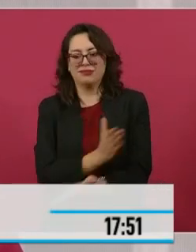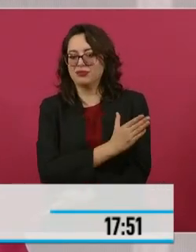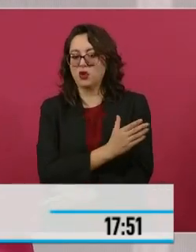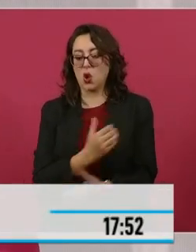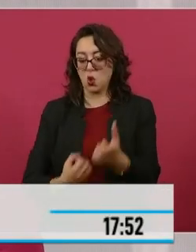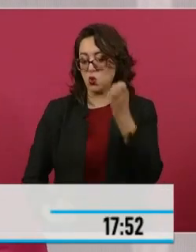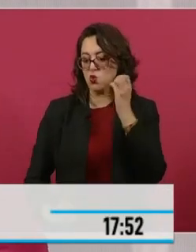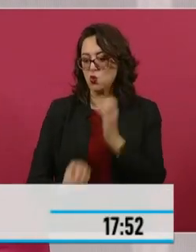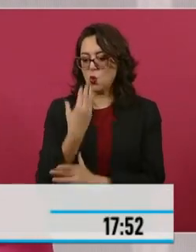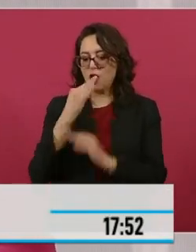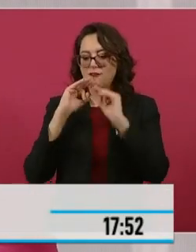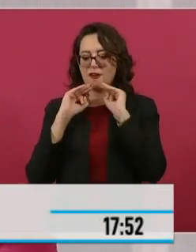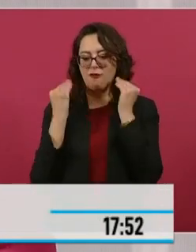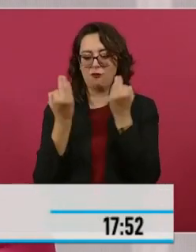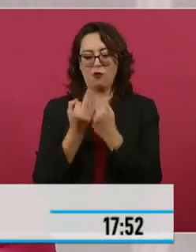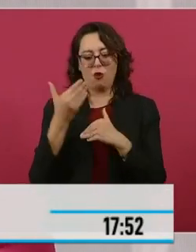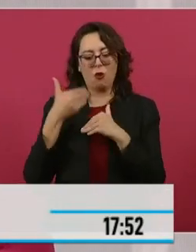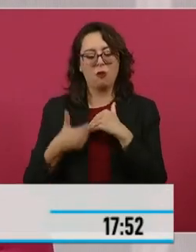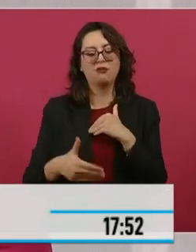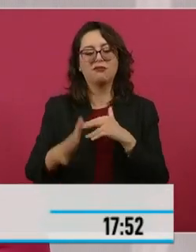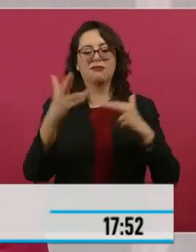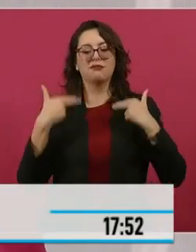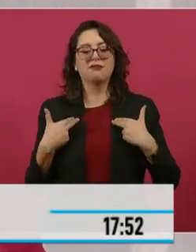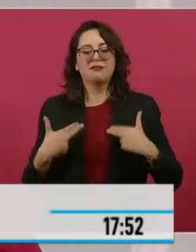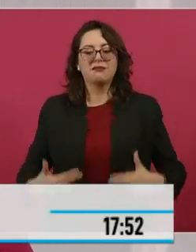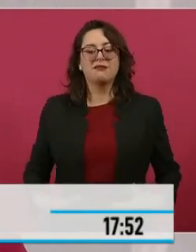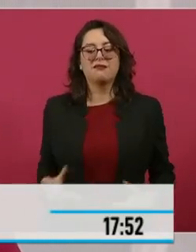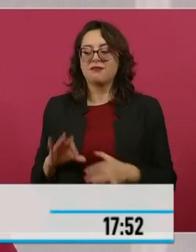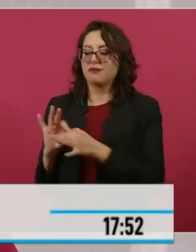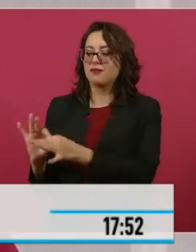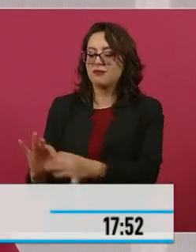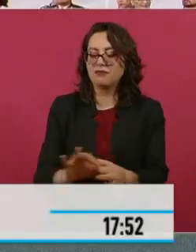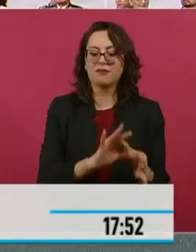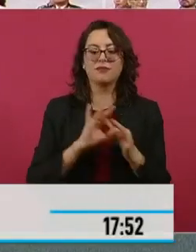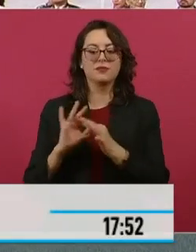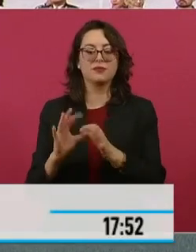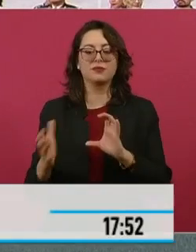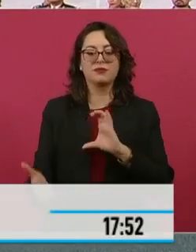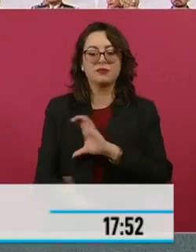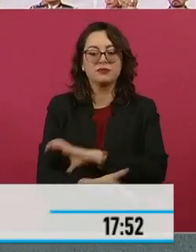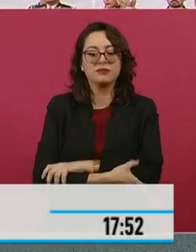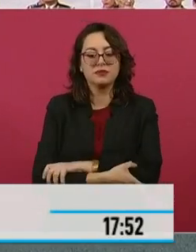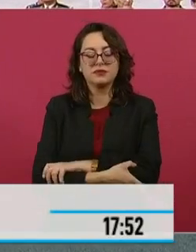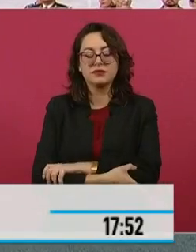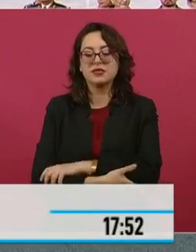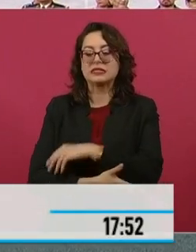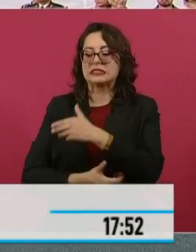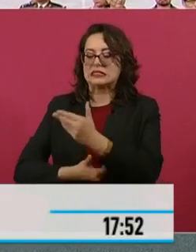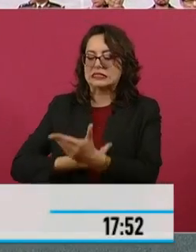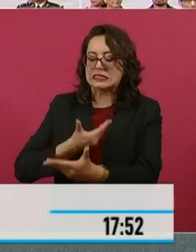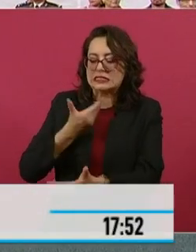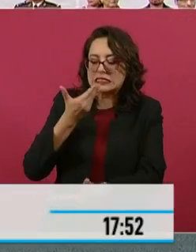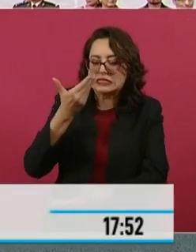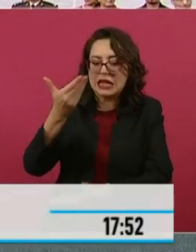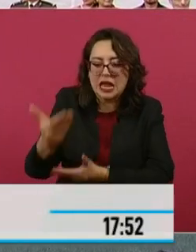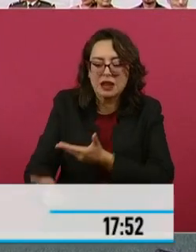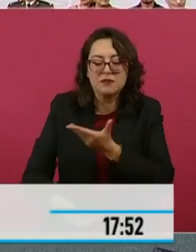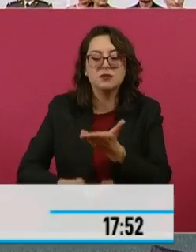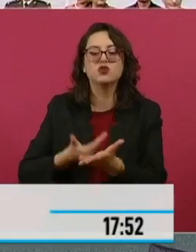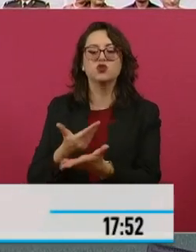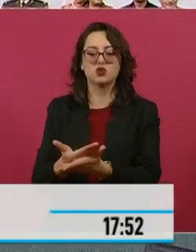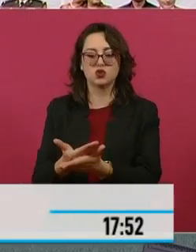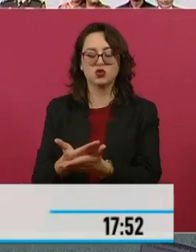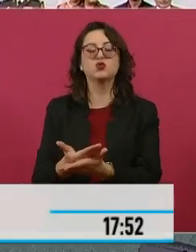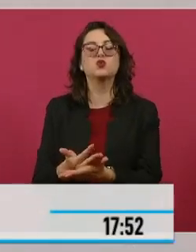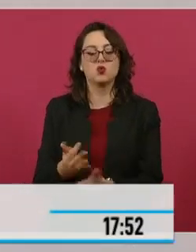a la solidaridad. Hoy entendemos que solo sirviendo a nuestros semejantes puede tener